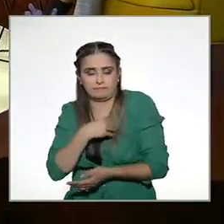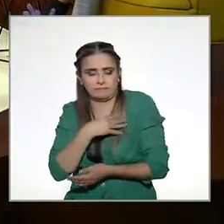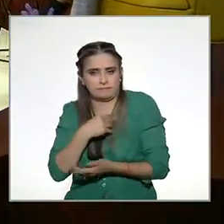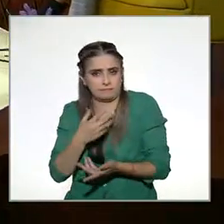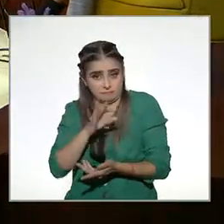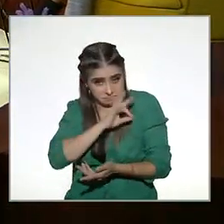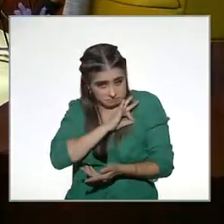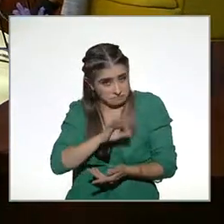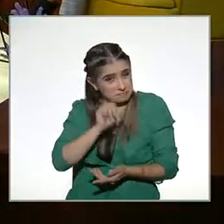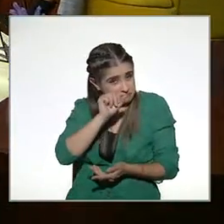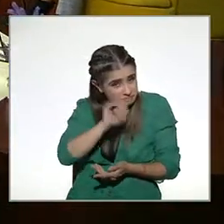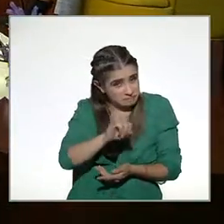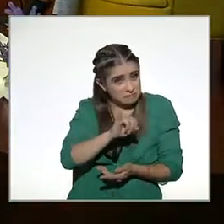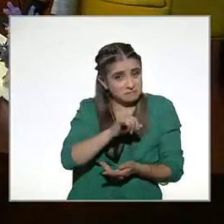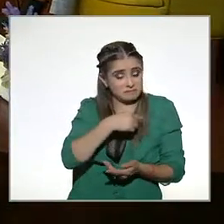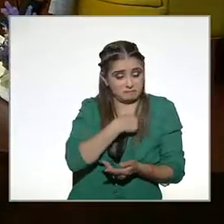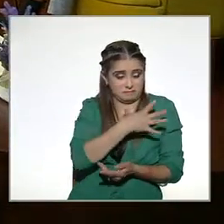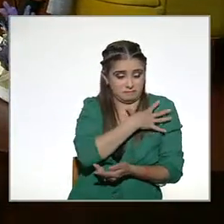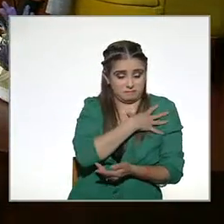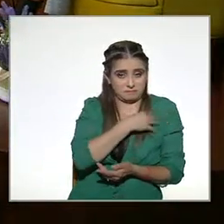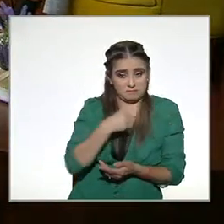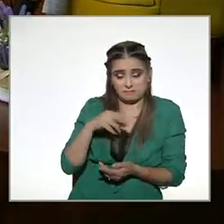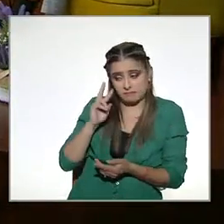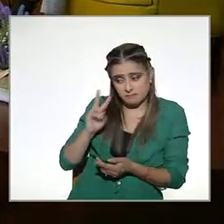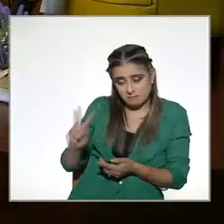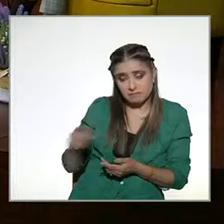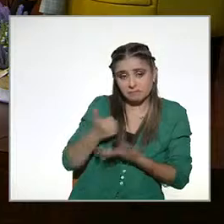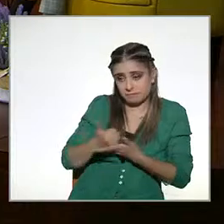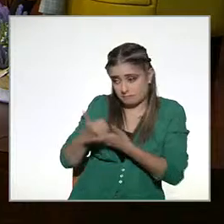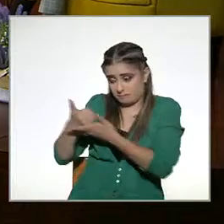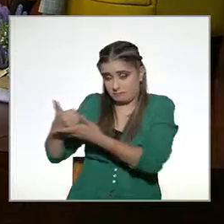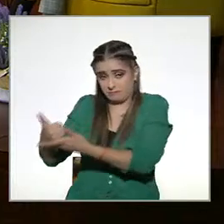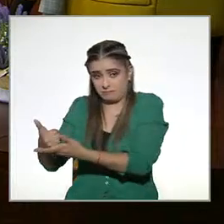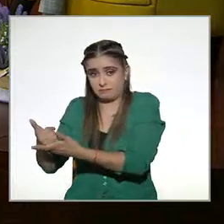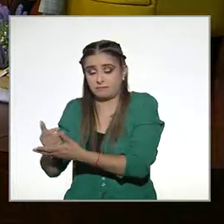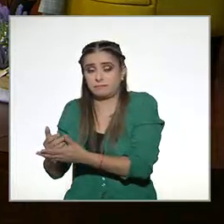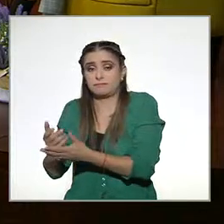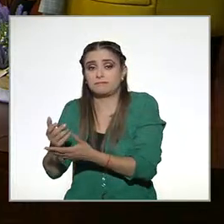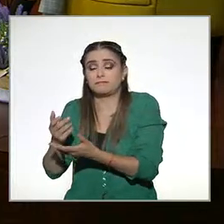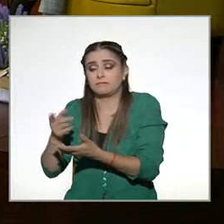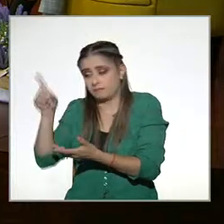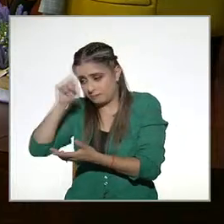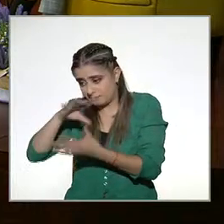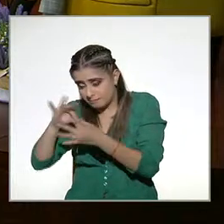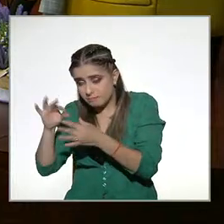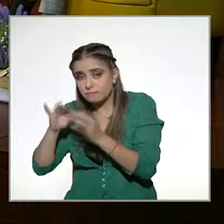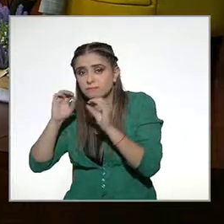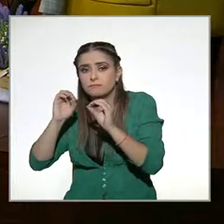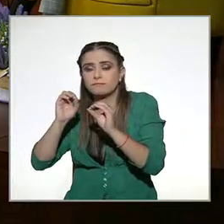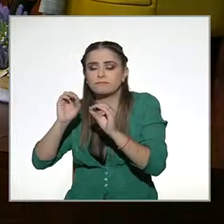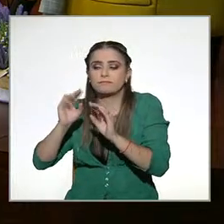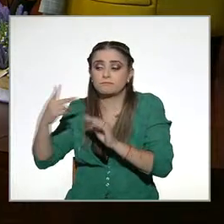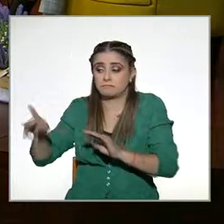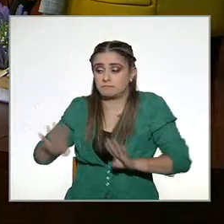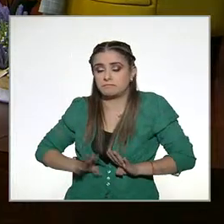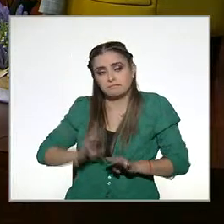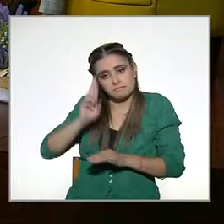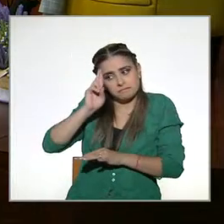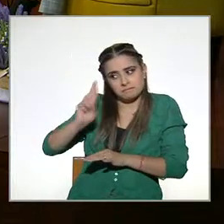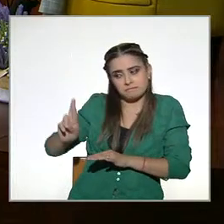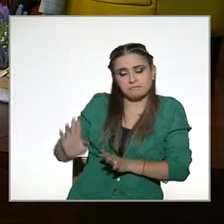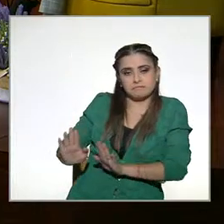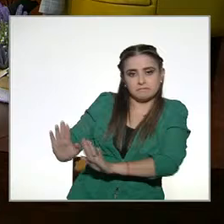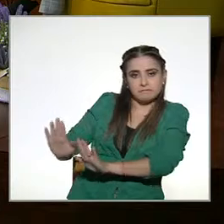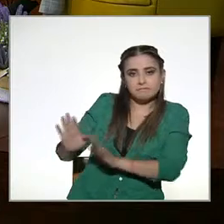ayudar, uno debe de meterse, hay que respetar la personalidad de cada niño, hay que tratar de equilibrar